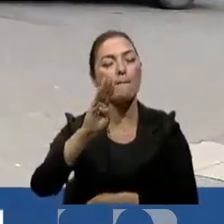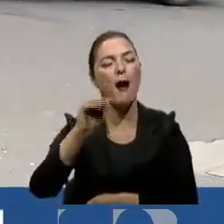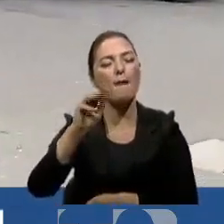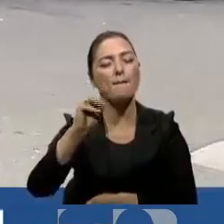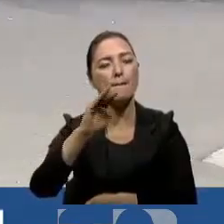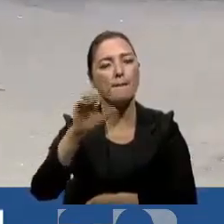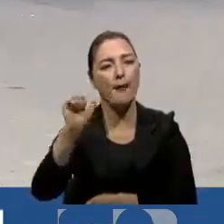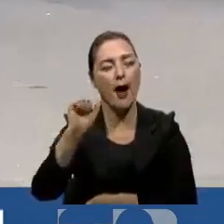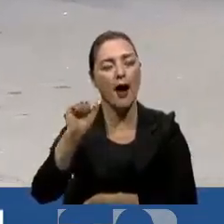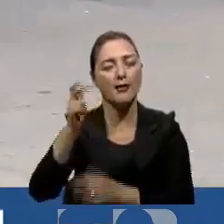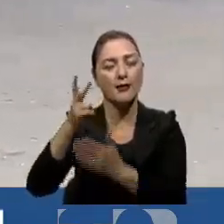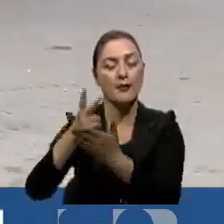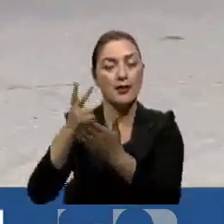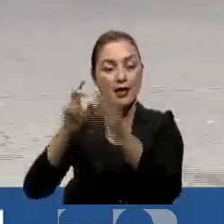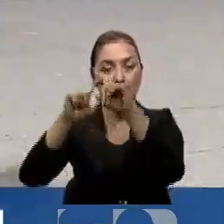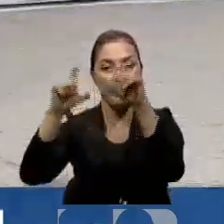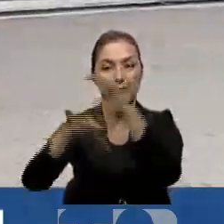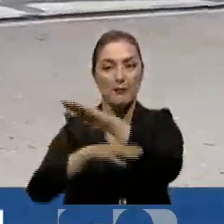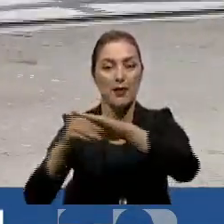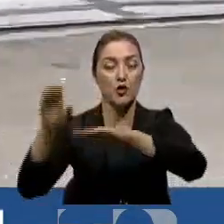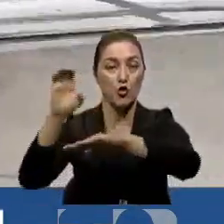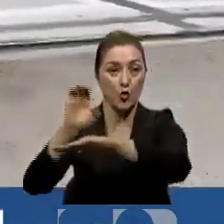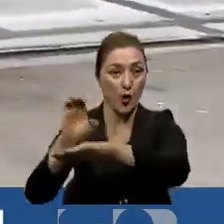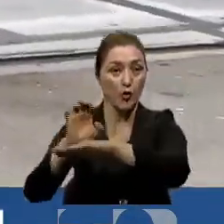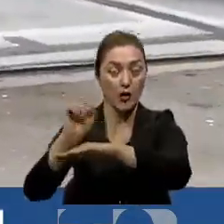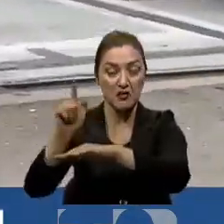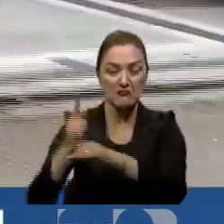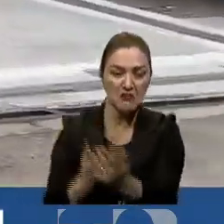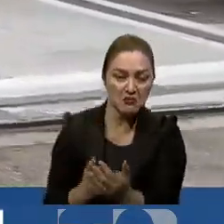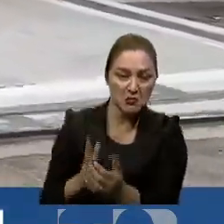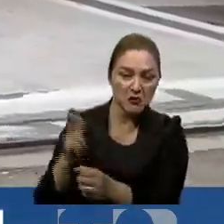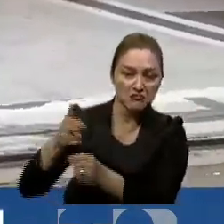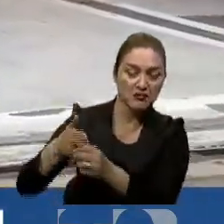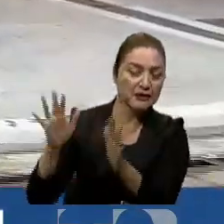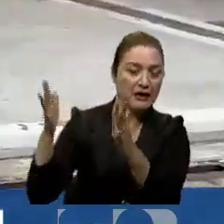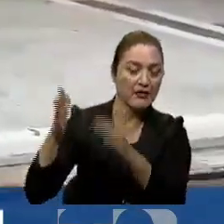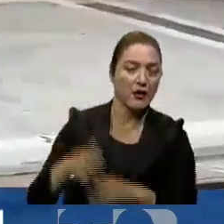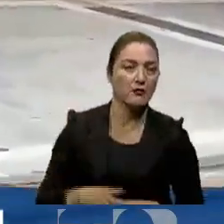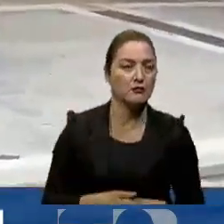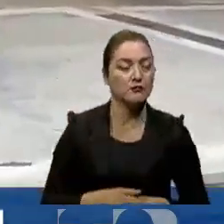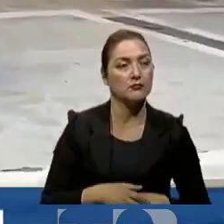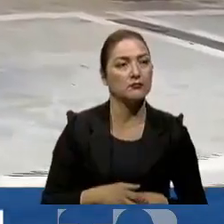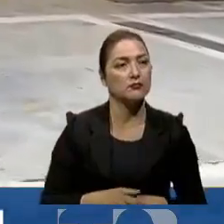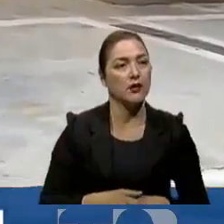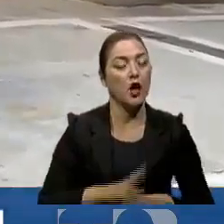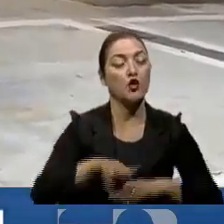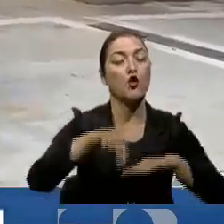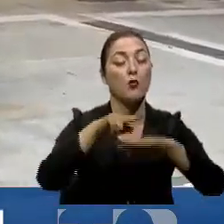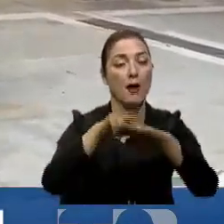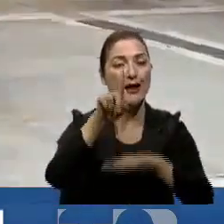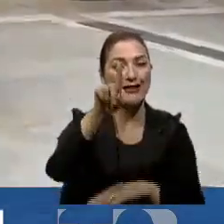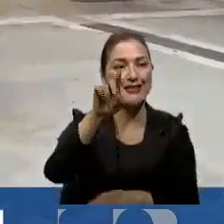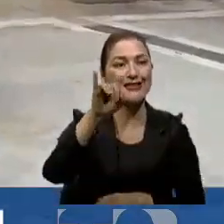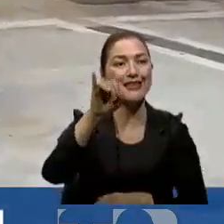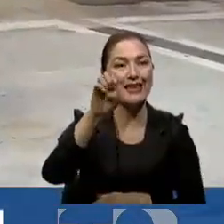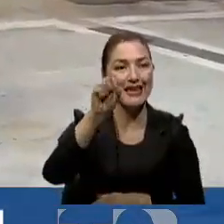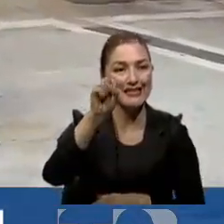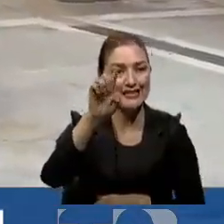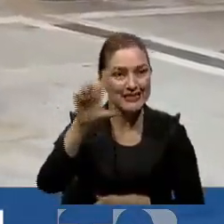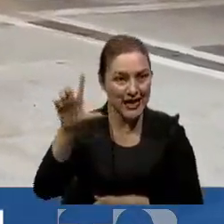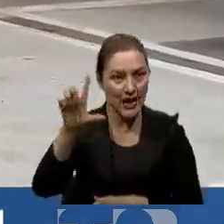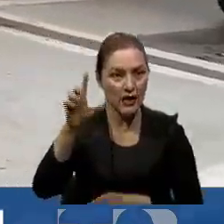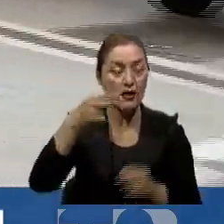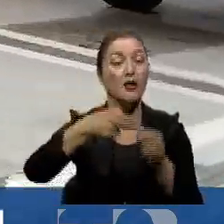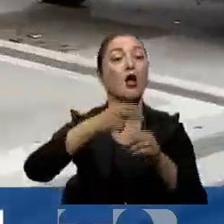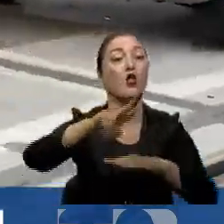el único producto, según se puede observar, que se está comercializando con normalidad es el diésel. Ese es el único producto